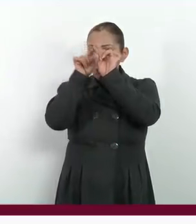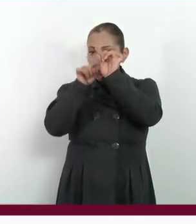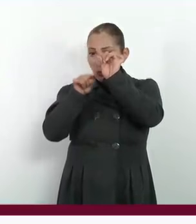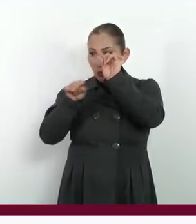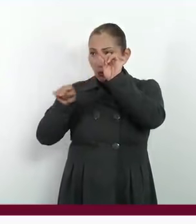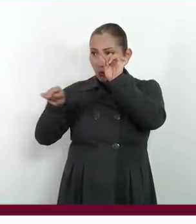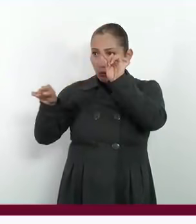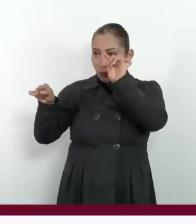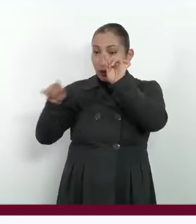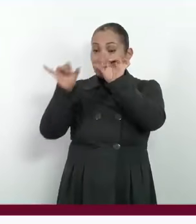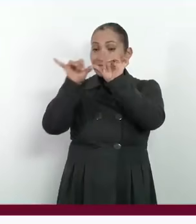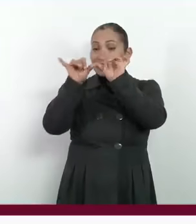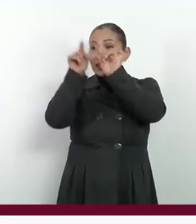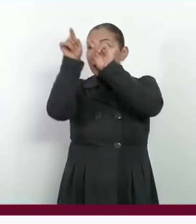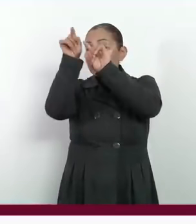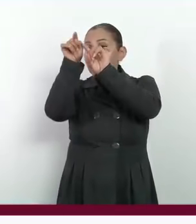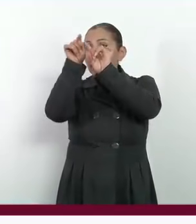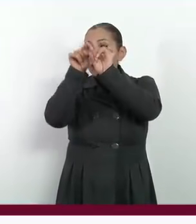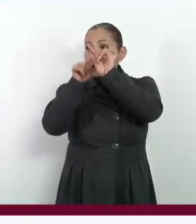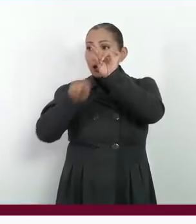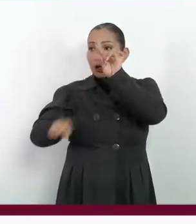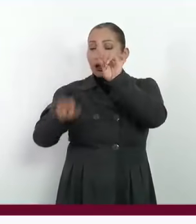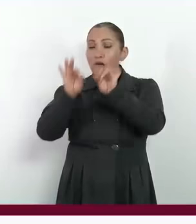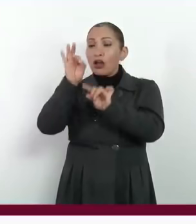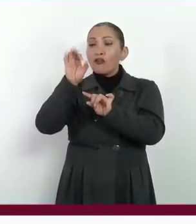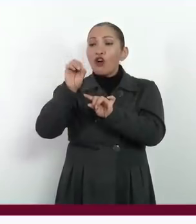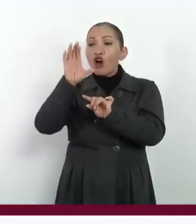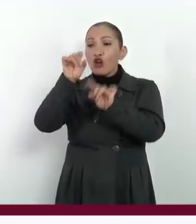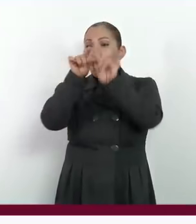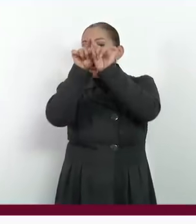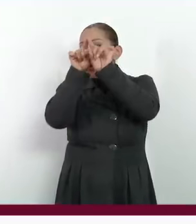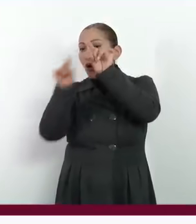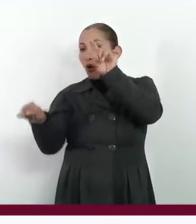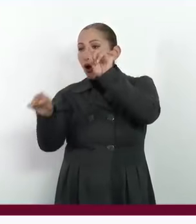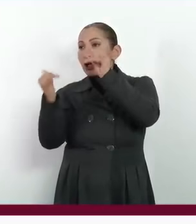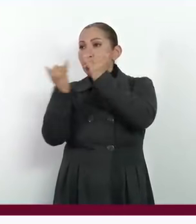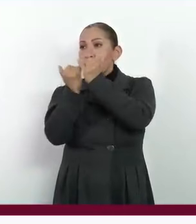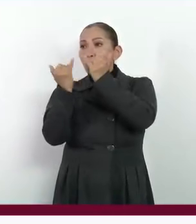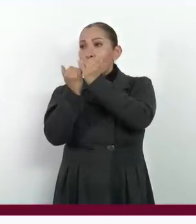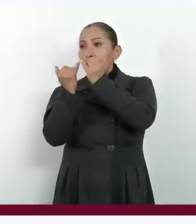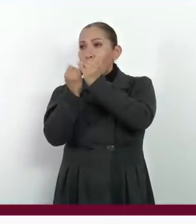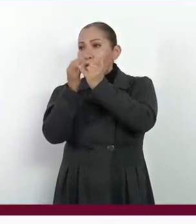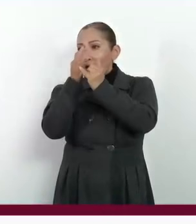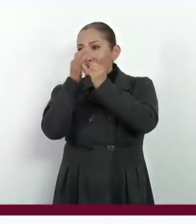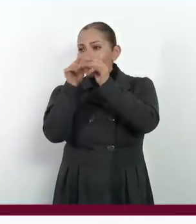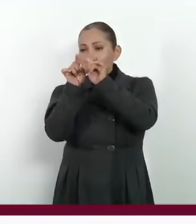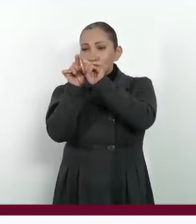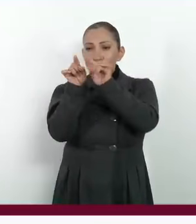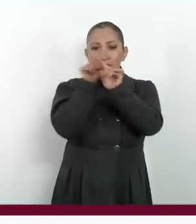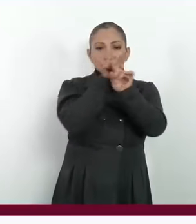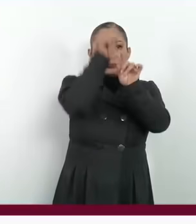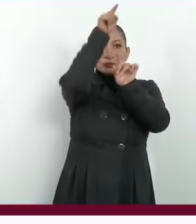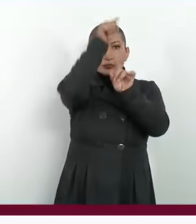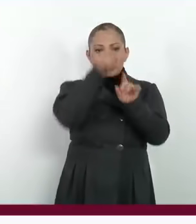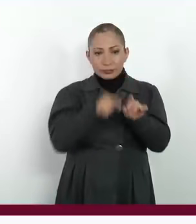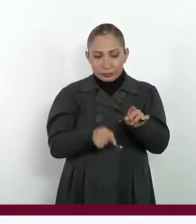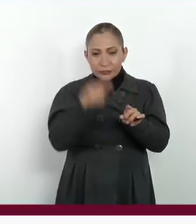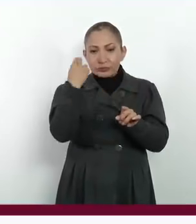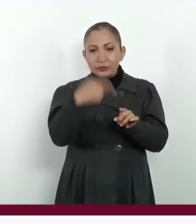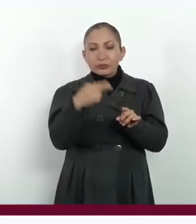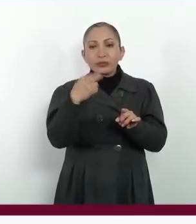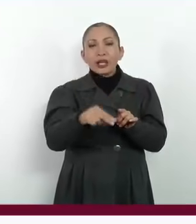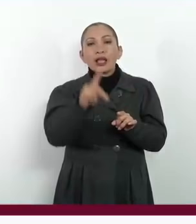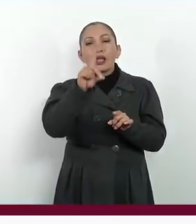el plano, de tal forma que su distancia a un punto fijo llamado foco es igual a la distancia mínima de este punto a una